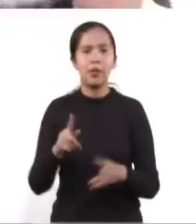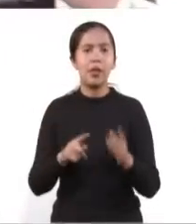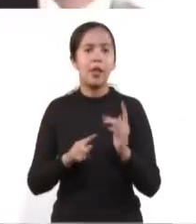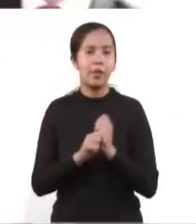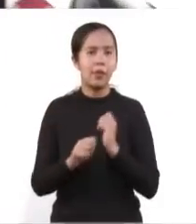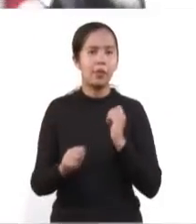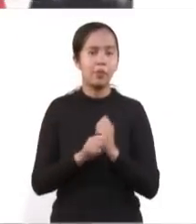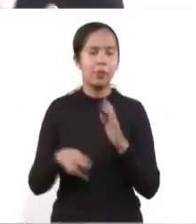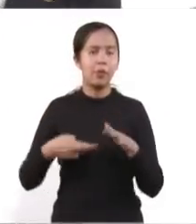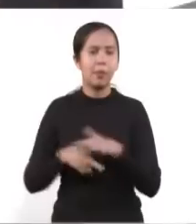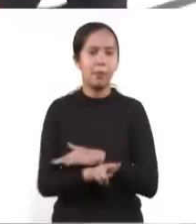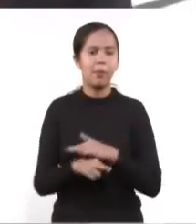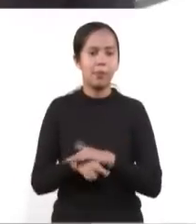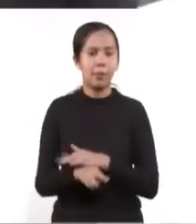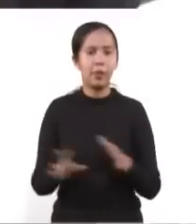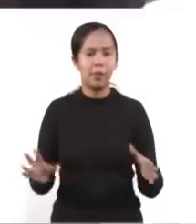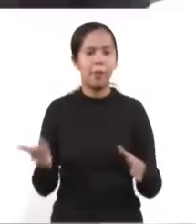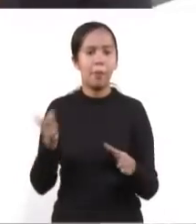Metro.